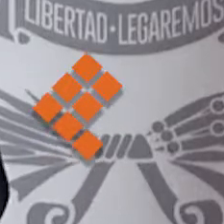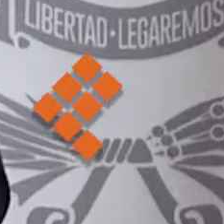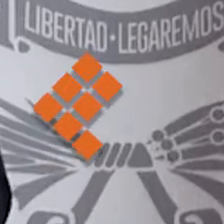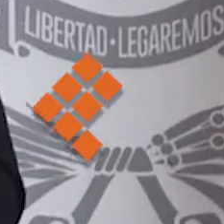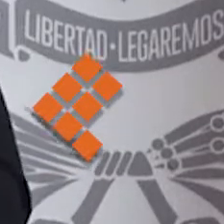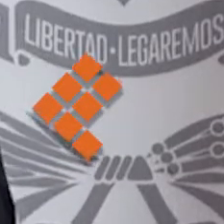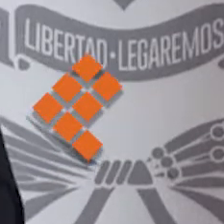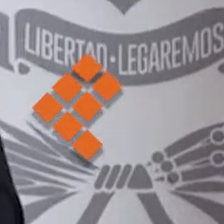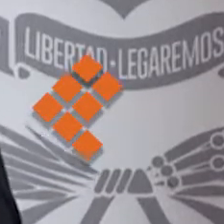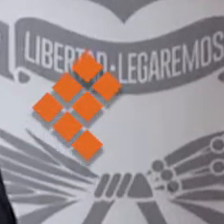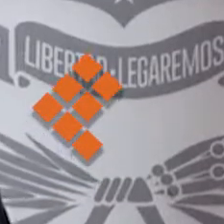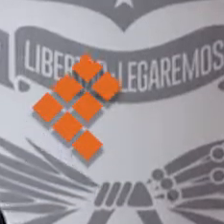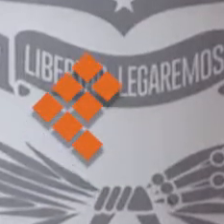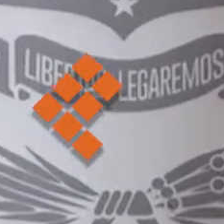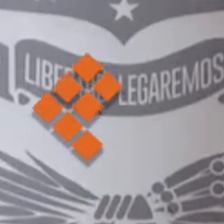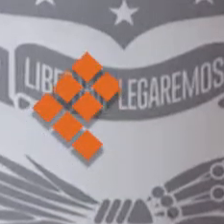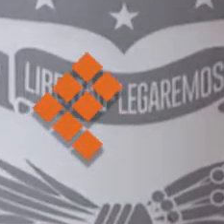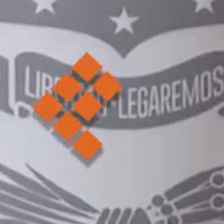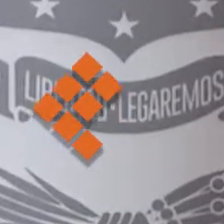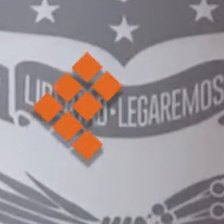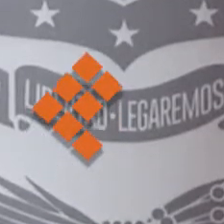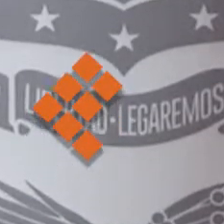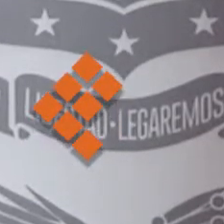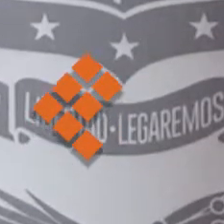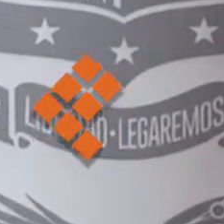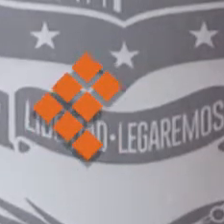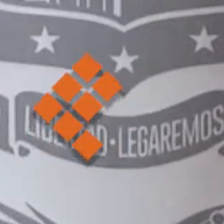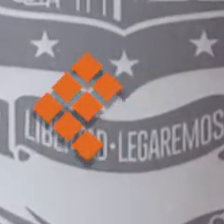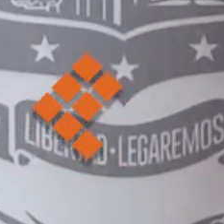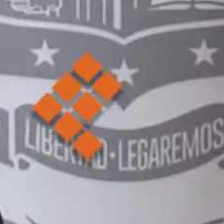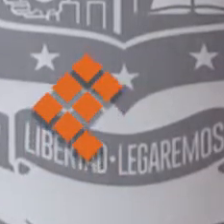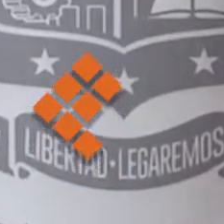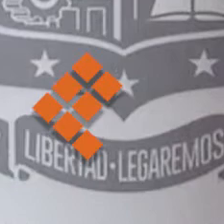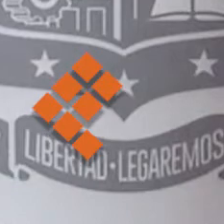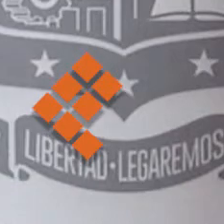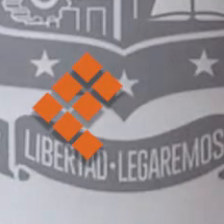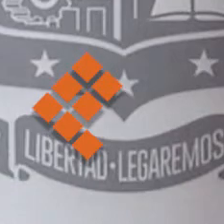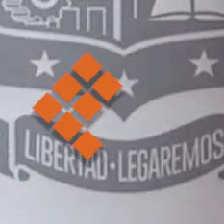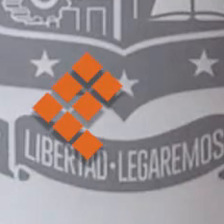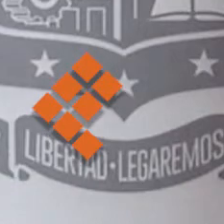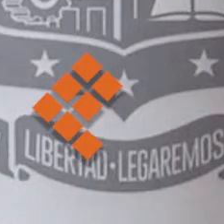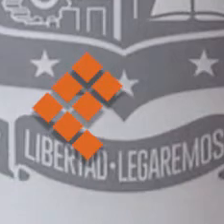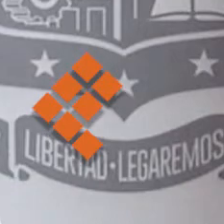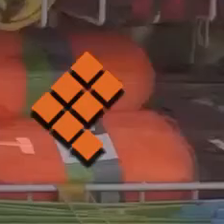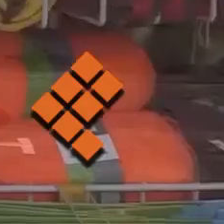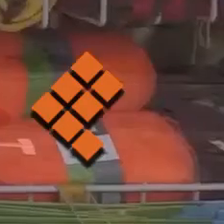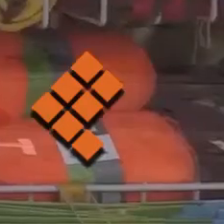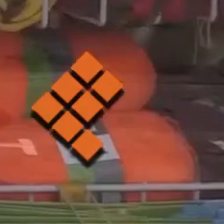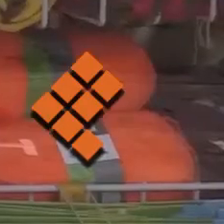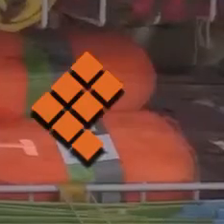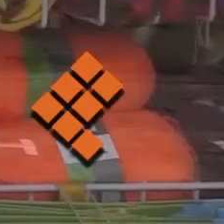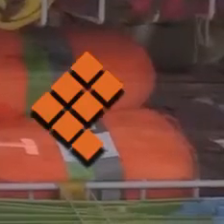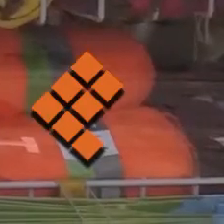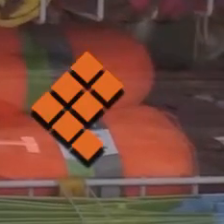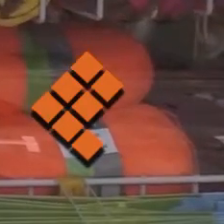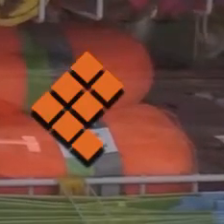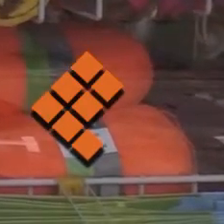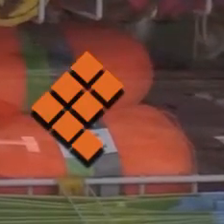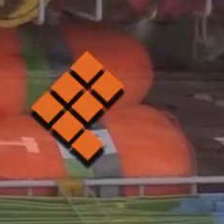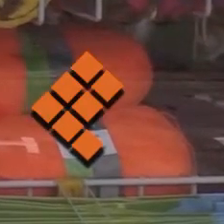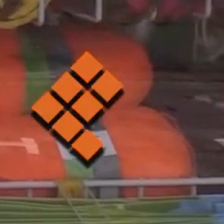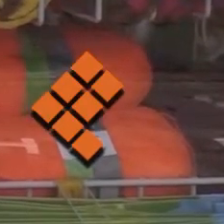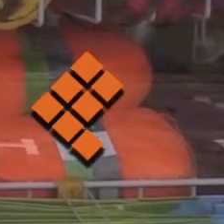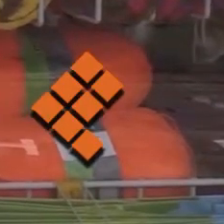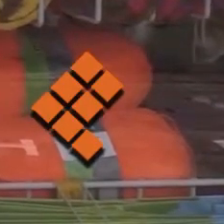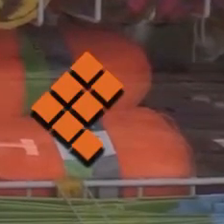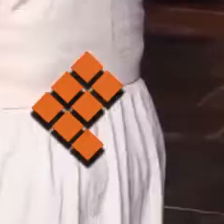El gobernador Silvano Aureoles pidió responsabilidad en el regreso a la nueva normalidad y puntualizó que ella, empresarios y propietarios de establecimientos firmarán una